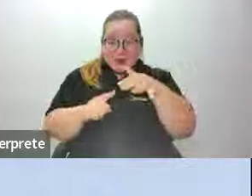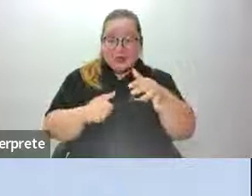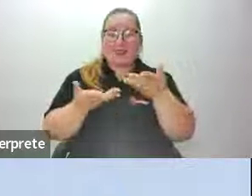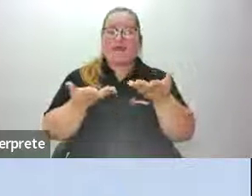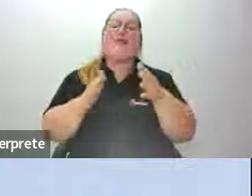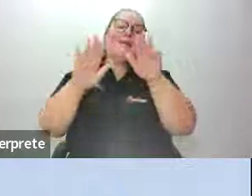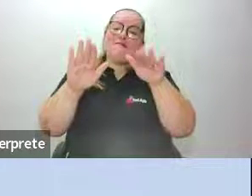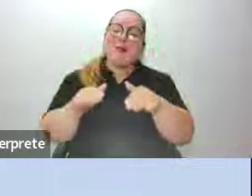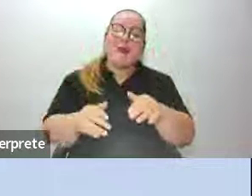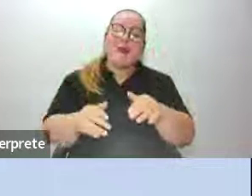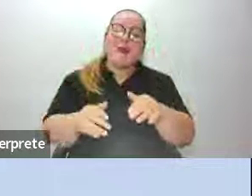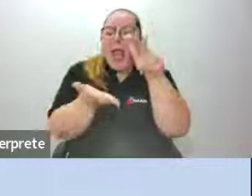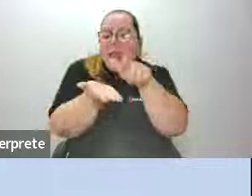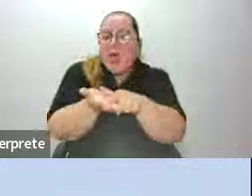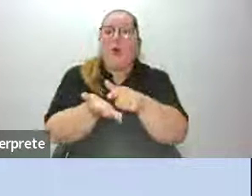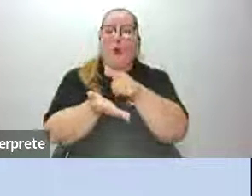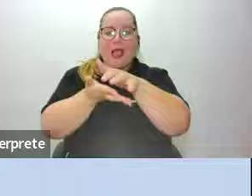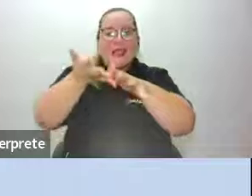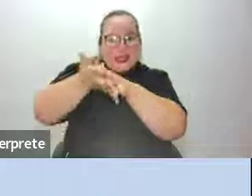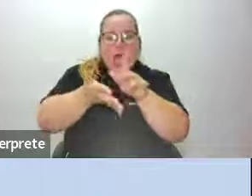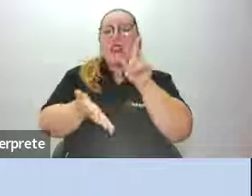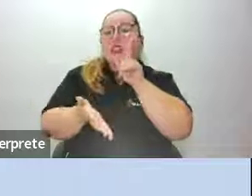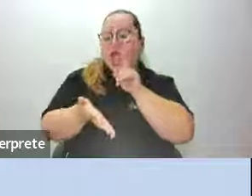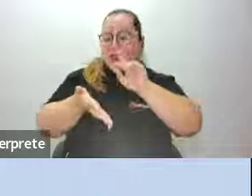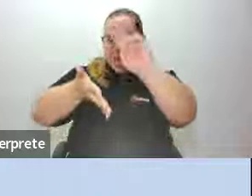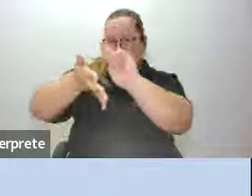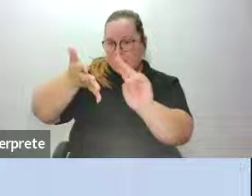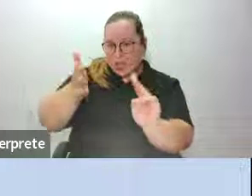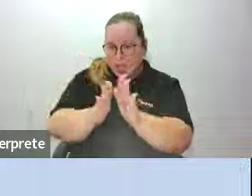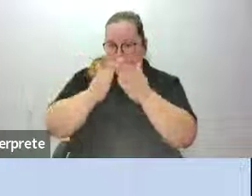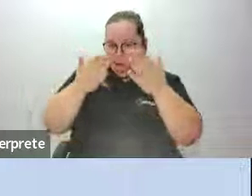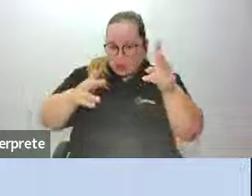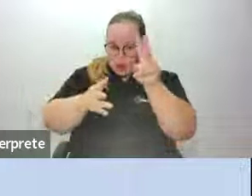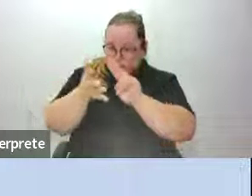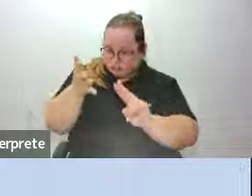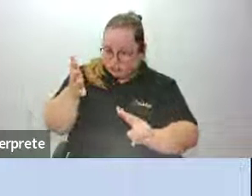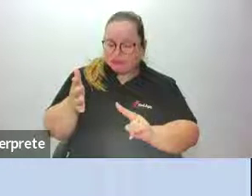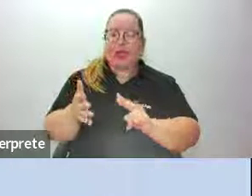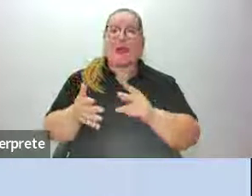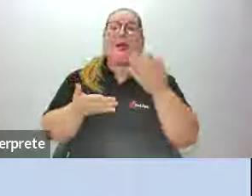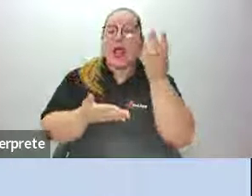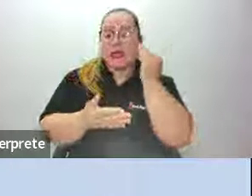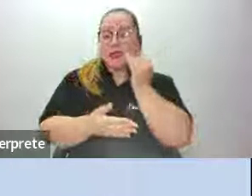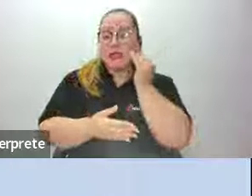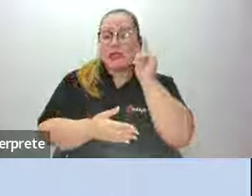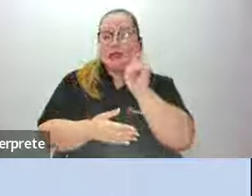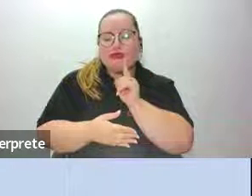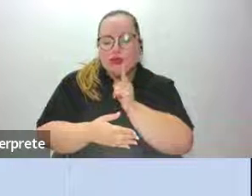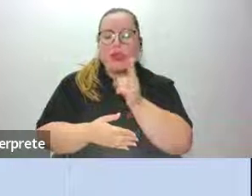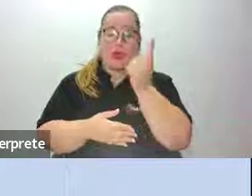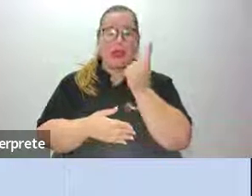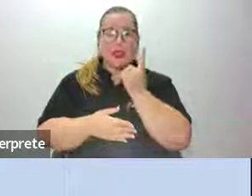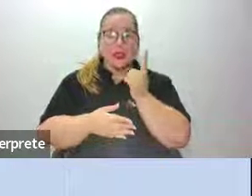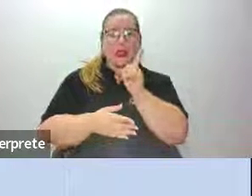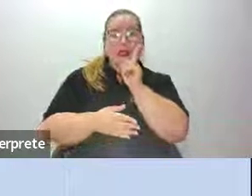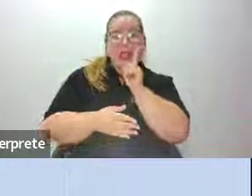lenguas, también la lengua de señas tiene literatura. Y en la escuela, especialmente para los niños sordos, que en la mayoría nacen